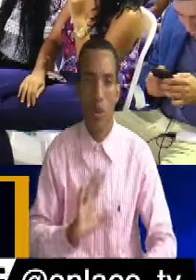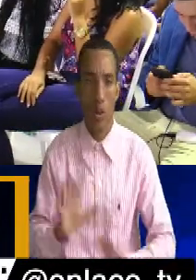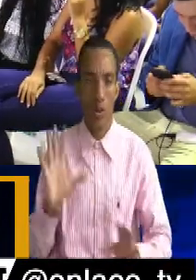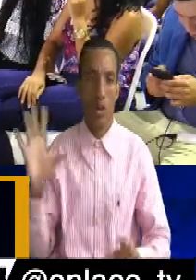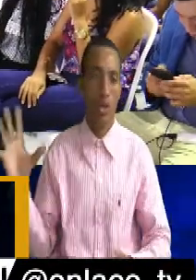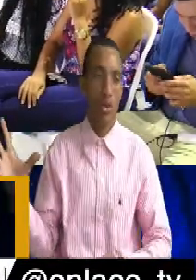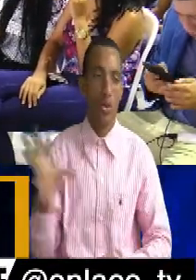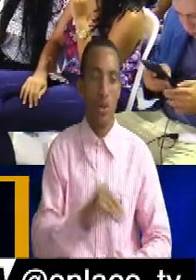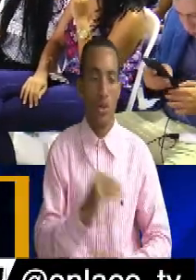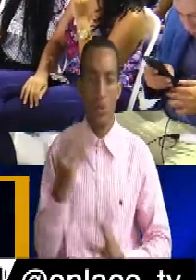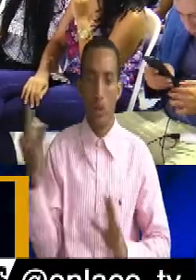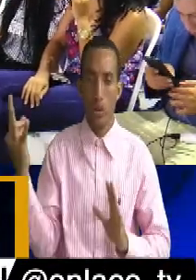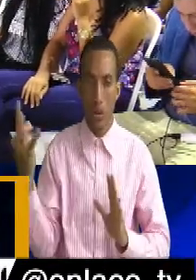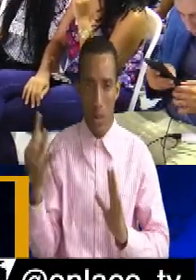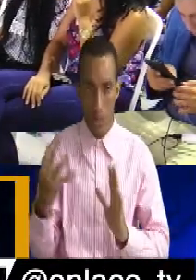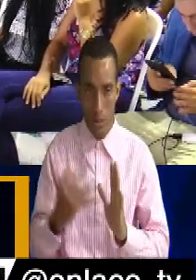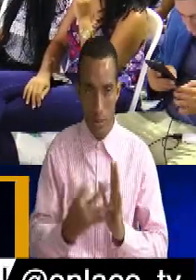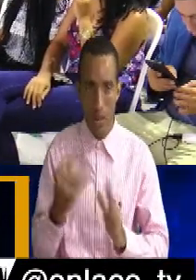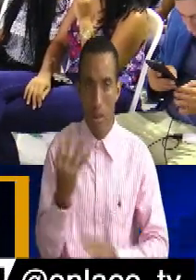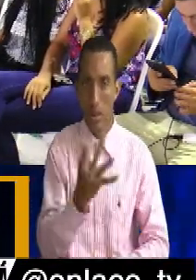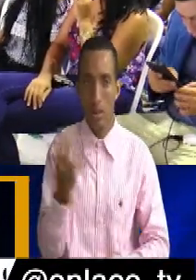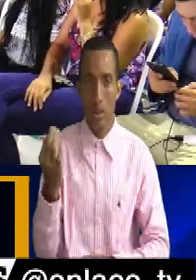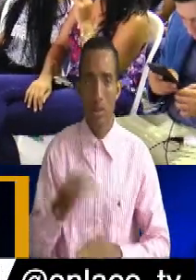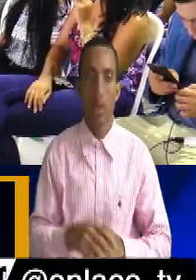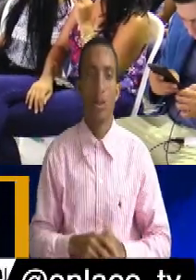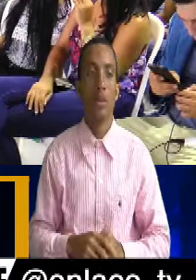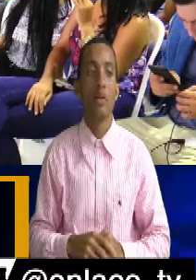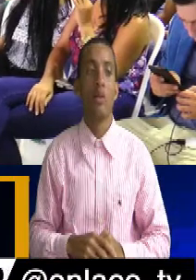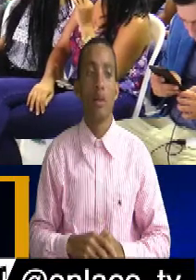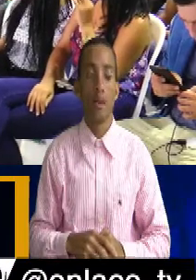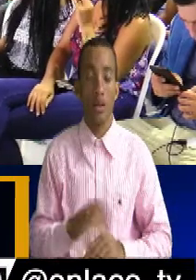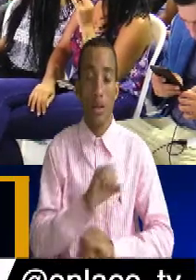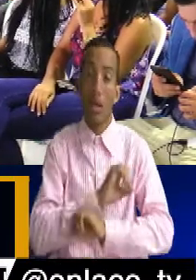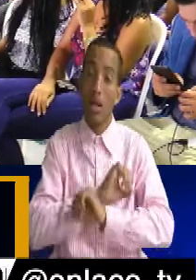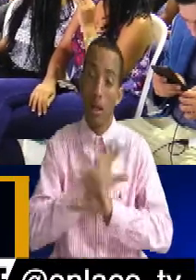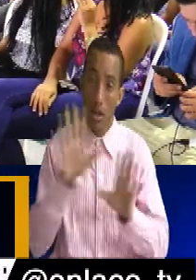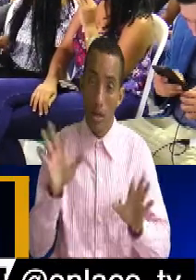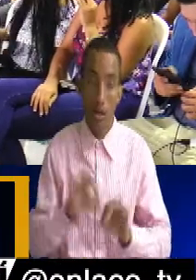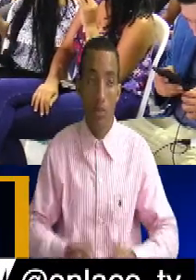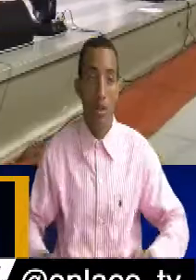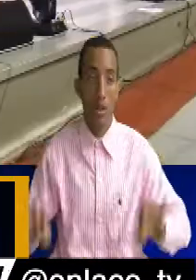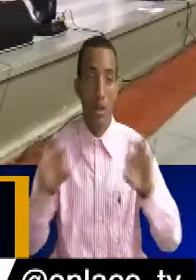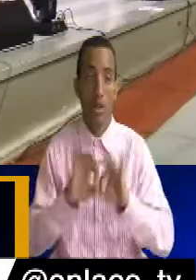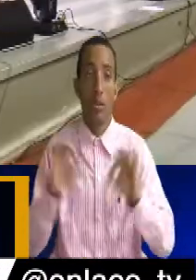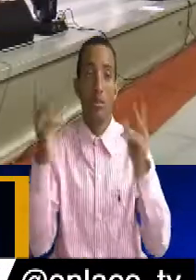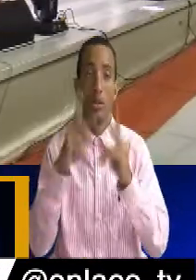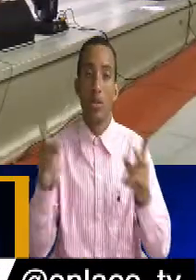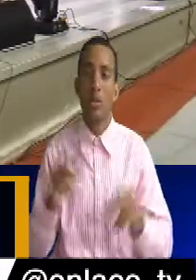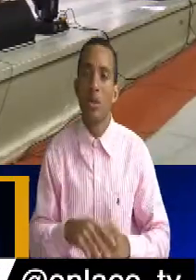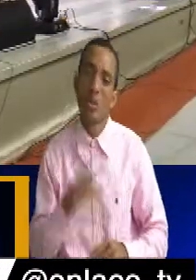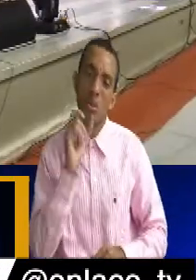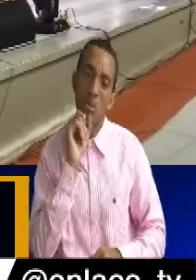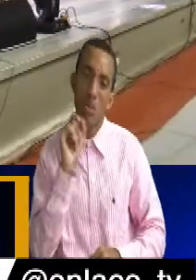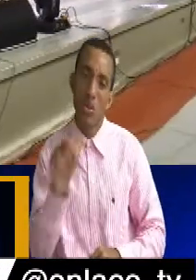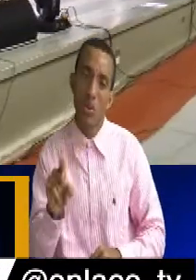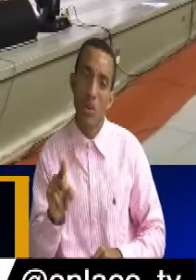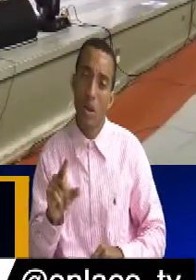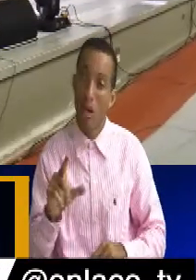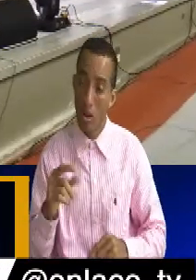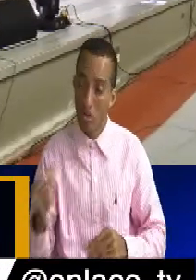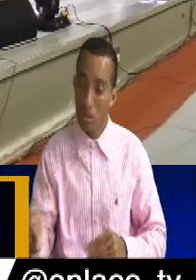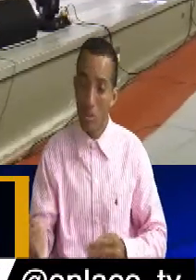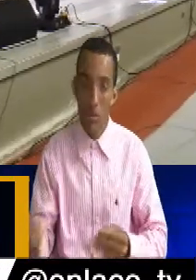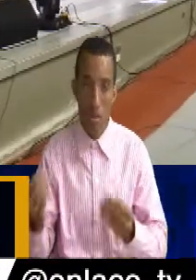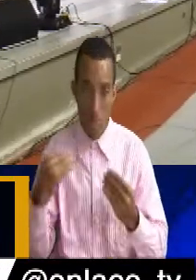Son 3.300 y sí, vale la aclaración, muy importante, porque pues hay personas que preguntan, bueno, ¿me van a dar beca nueva?